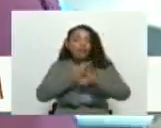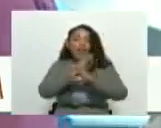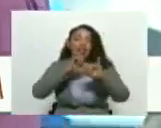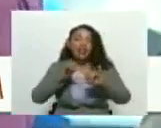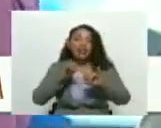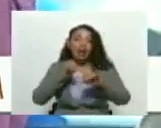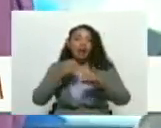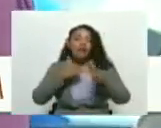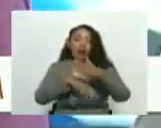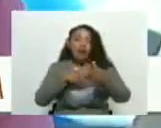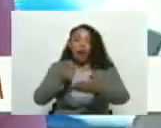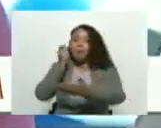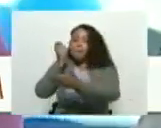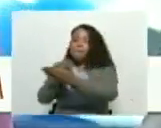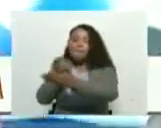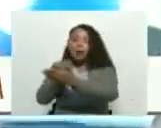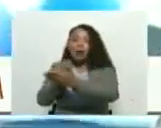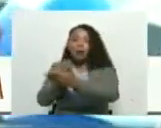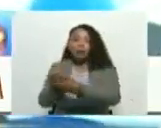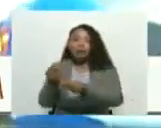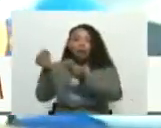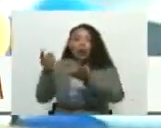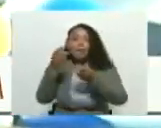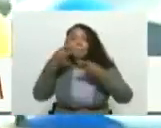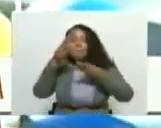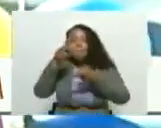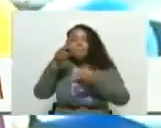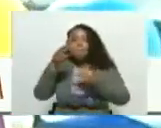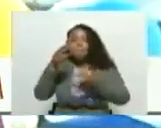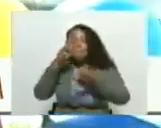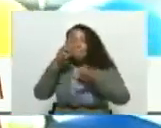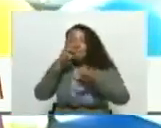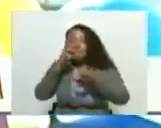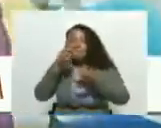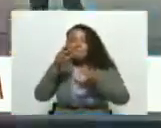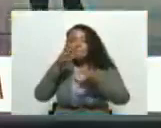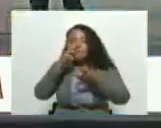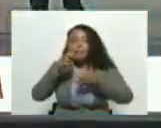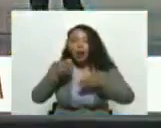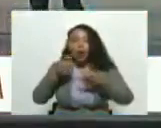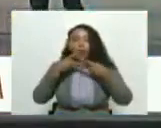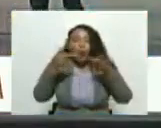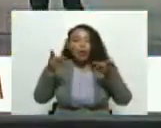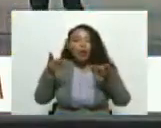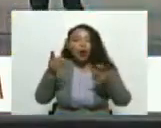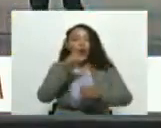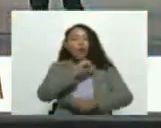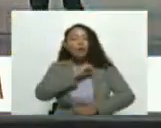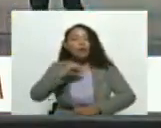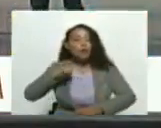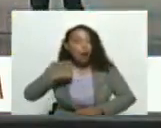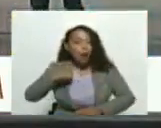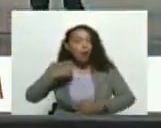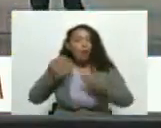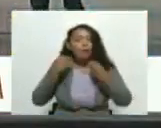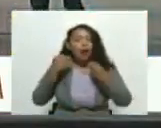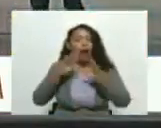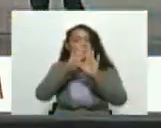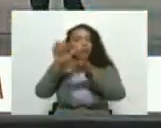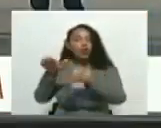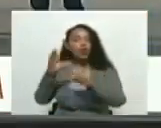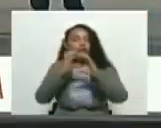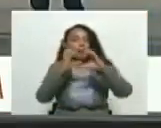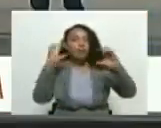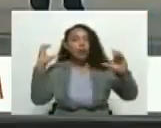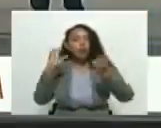el financiamiento de la banca pública y también de la banca privada. Aquí hay representantes de bancos privados para el sector transporte.